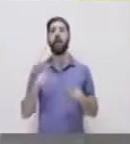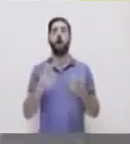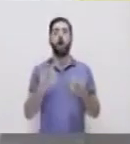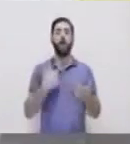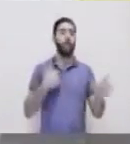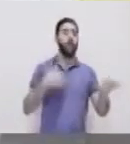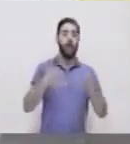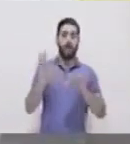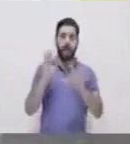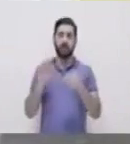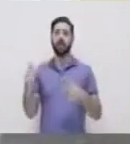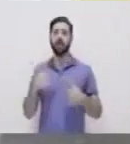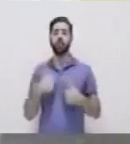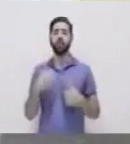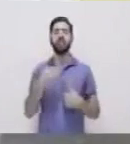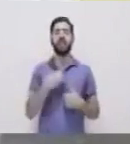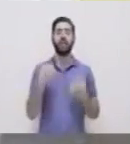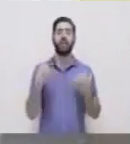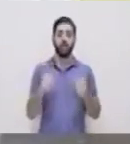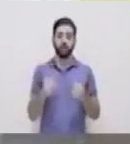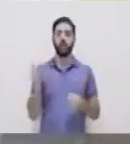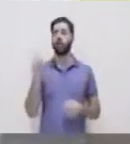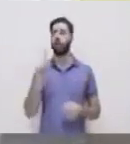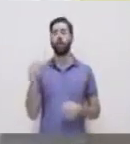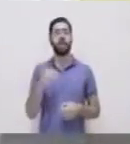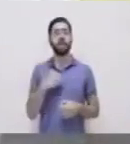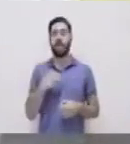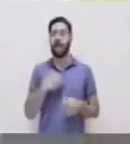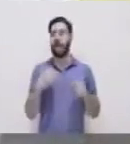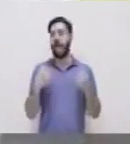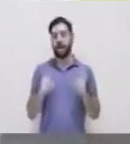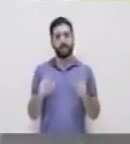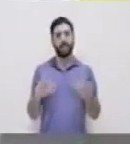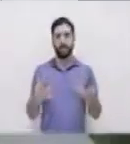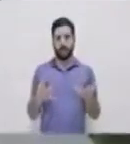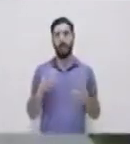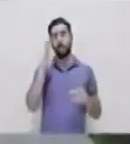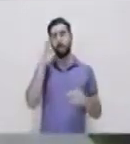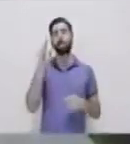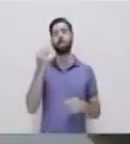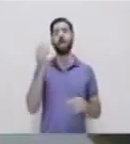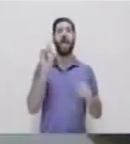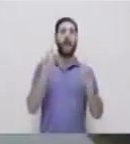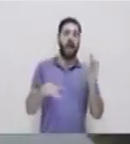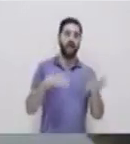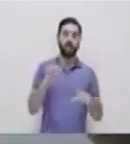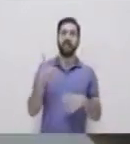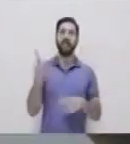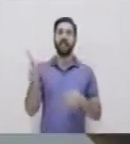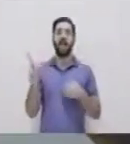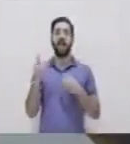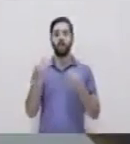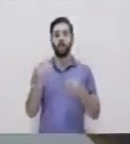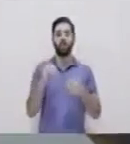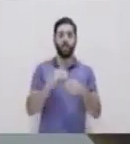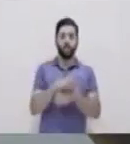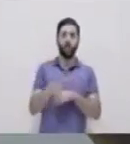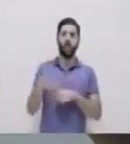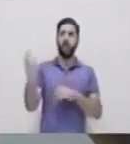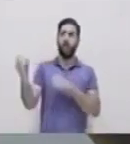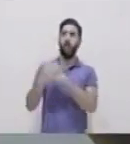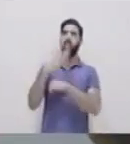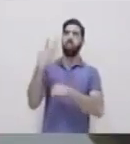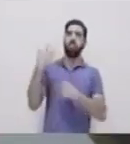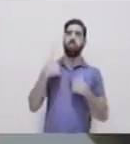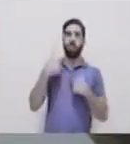decisión y de elegir qué es lo que queremos hacer, qué es lo que no queremos hacer, ¿verdad? Pero muchas veces pues influye la